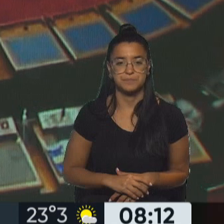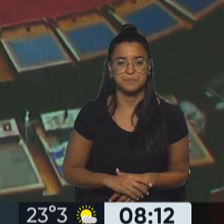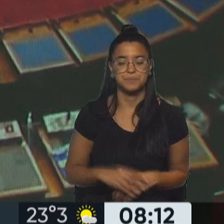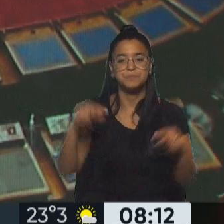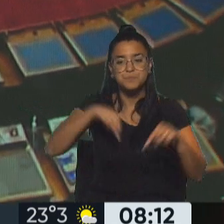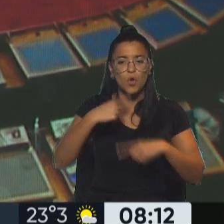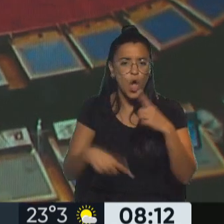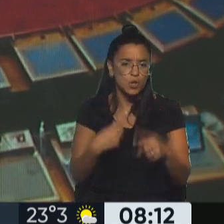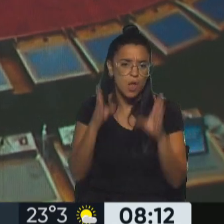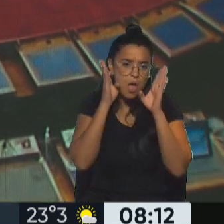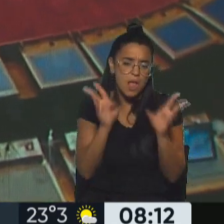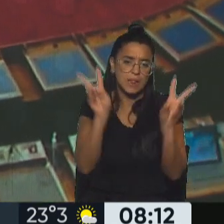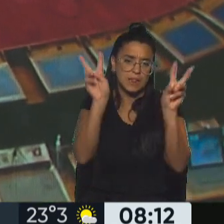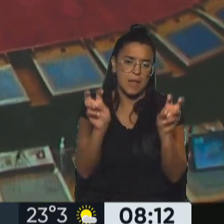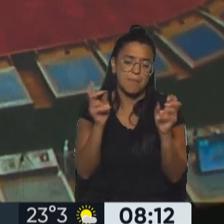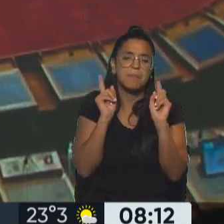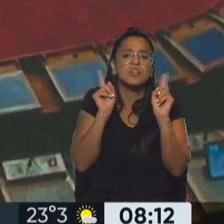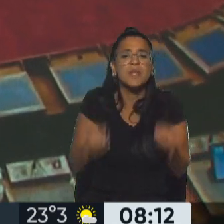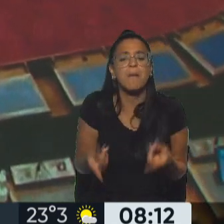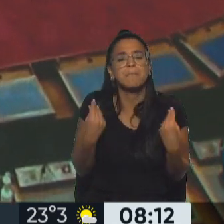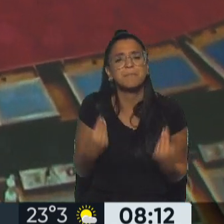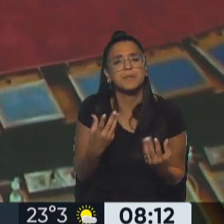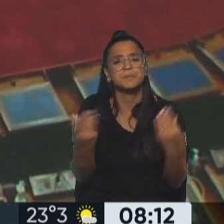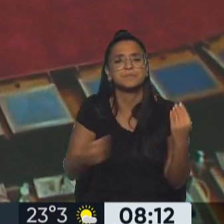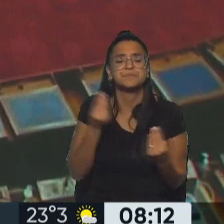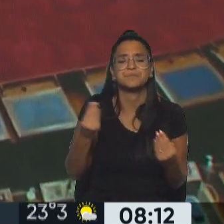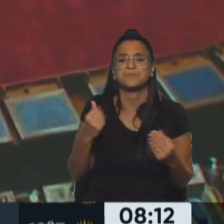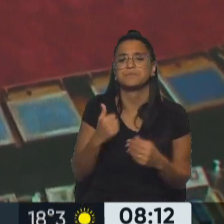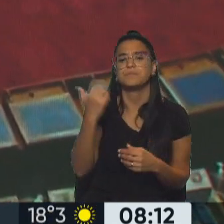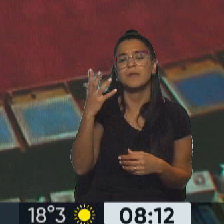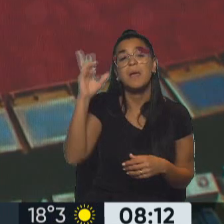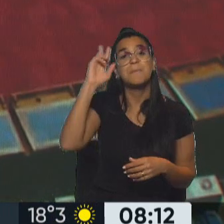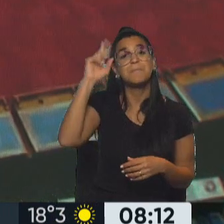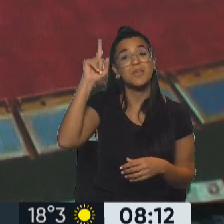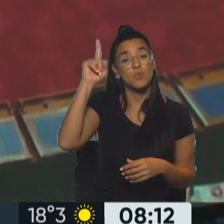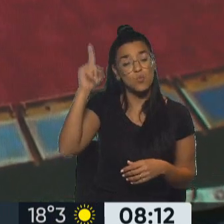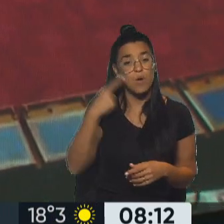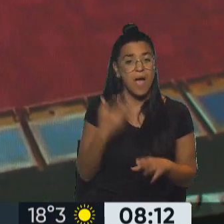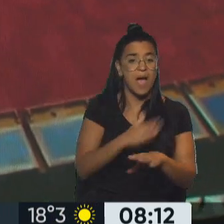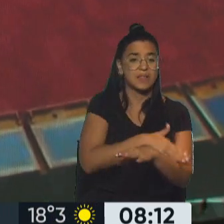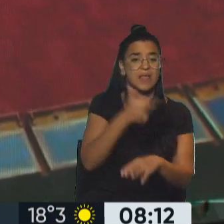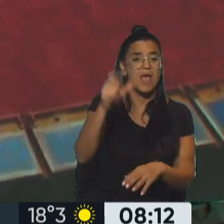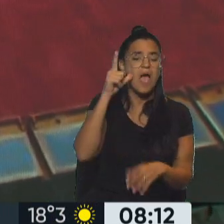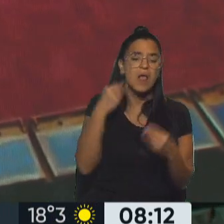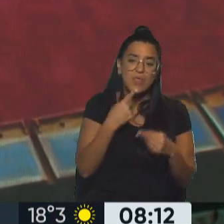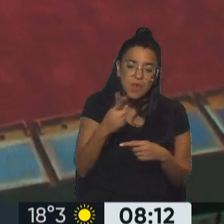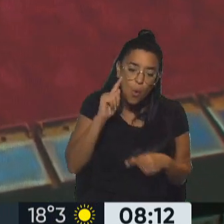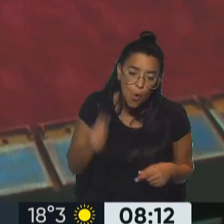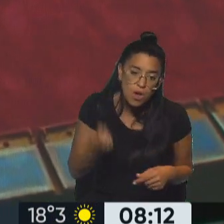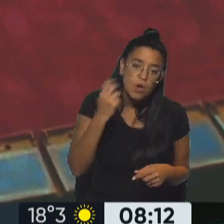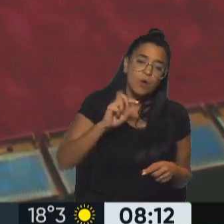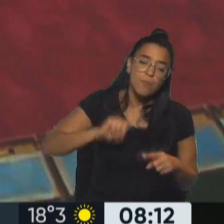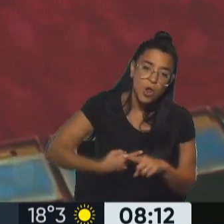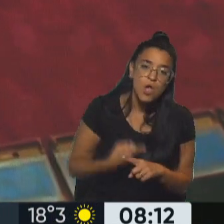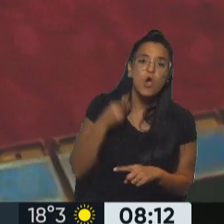y vamos a seguir ocupándonos del tema pero también de lo que ocurre fuera de nuestro país y puntualmente en Perú lo había anticipado Alejandra laucao avanza el juicio político